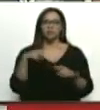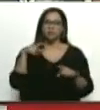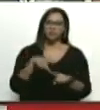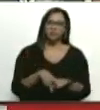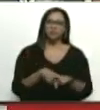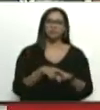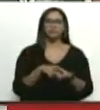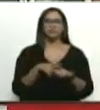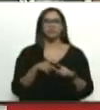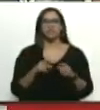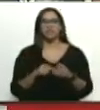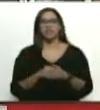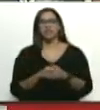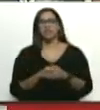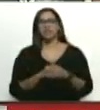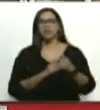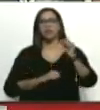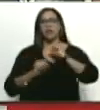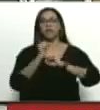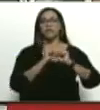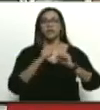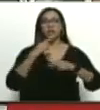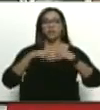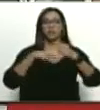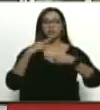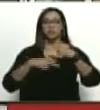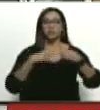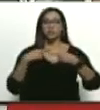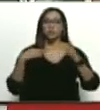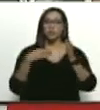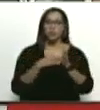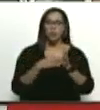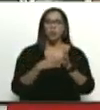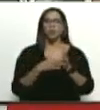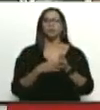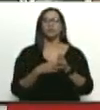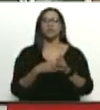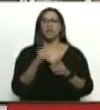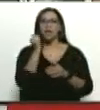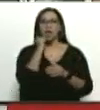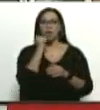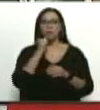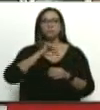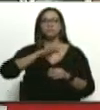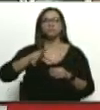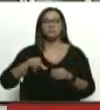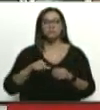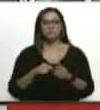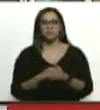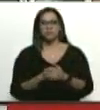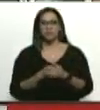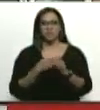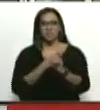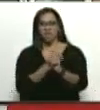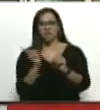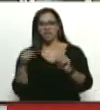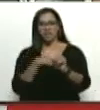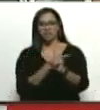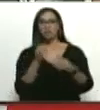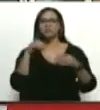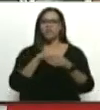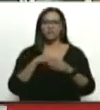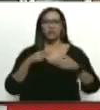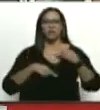de la revolución bolivariana en contra del flagelo de la corrupción y otros vicios, desviaciones, dentro de la